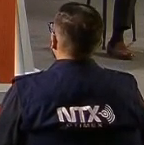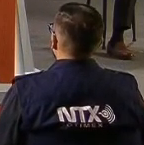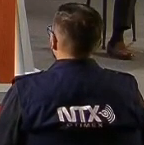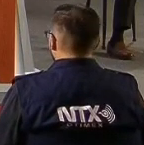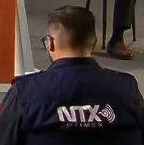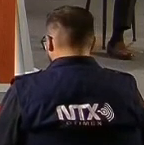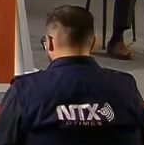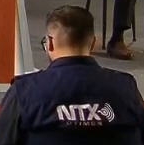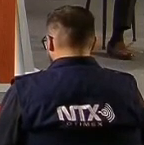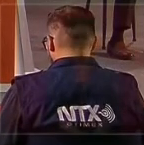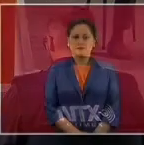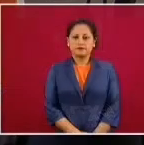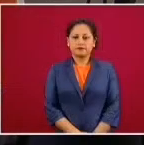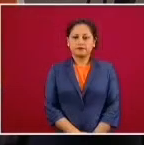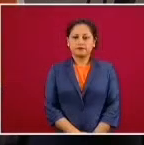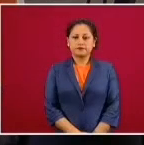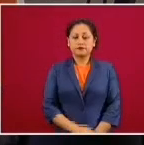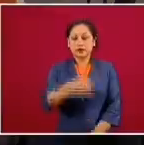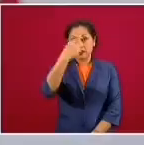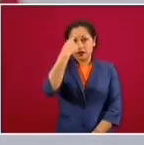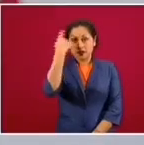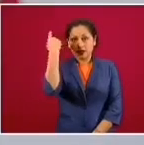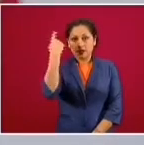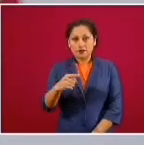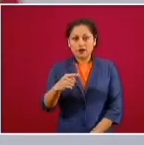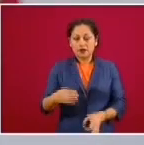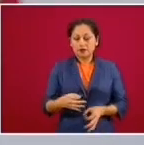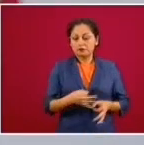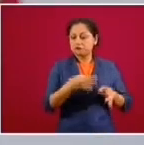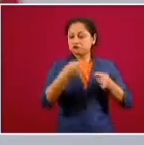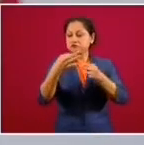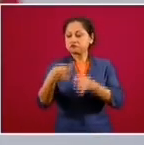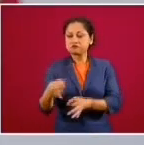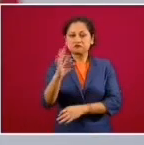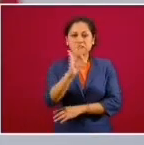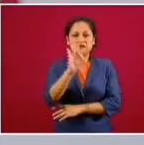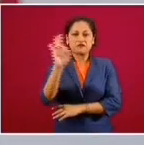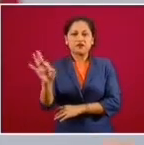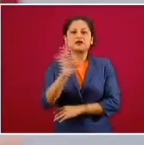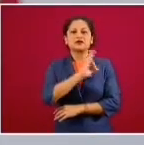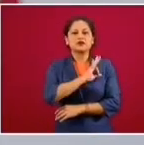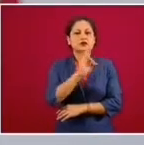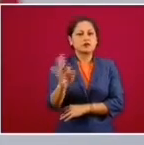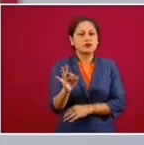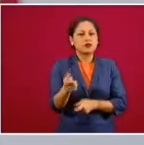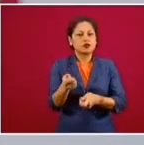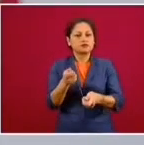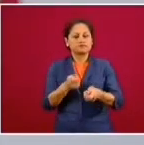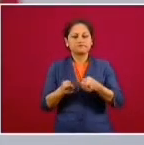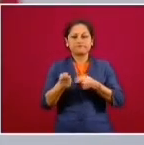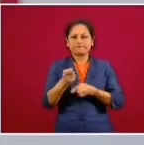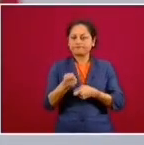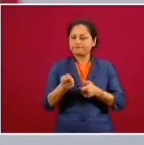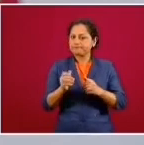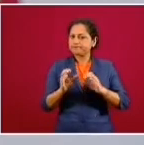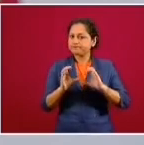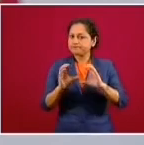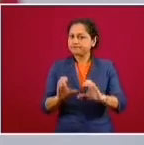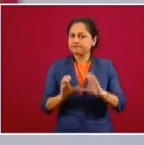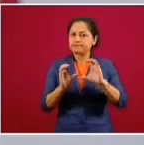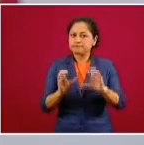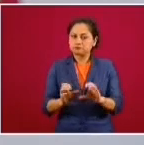si continúan, seguirán dando resultados. Pero también recomendaron de manera enfática asegurar